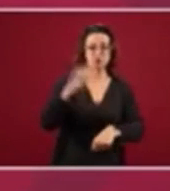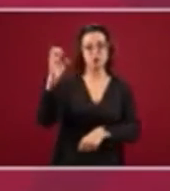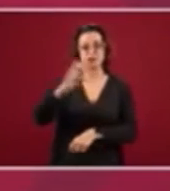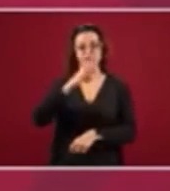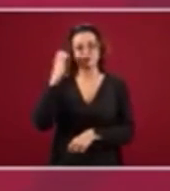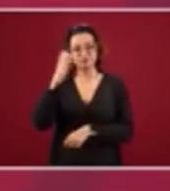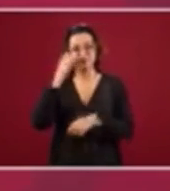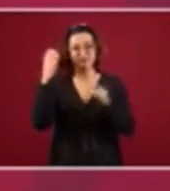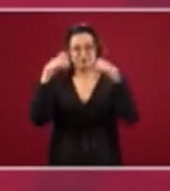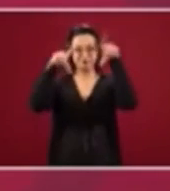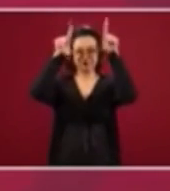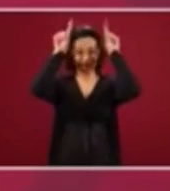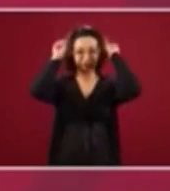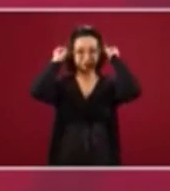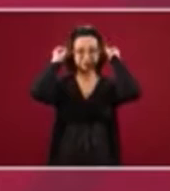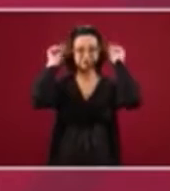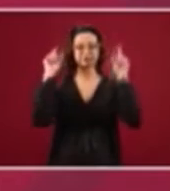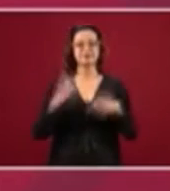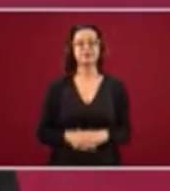para enfermeras.